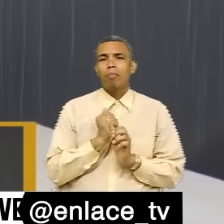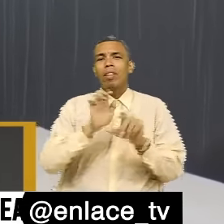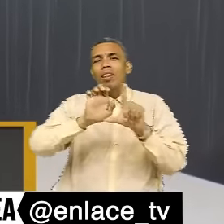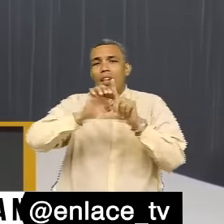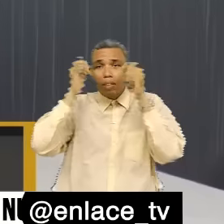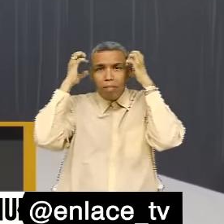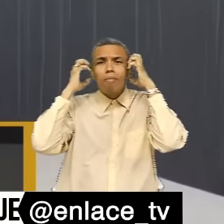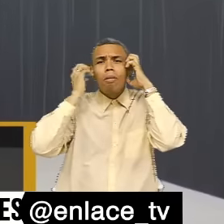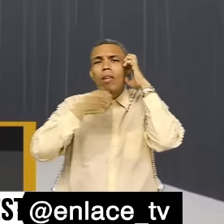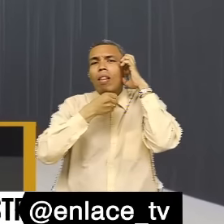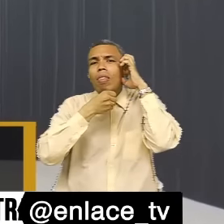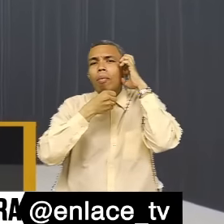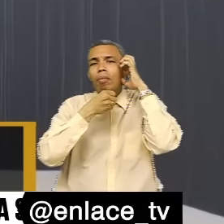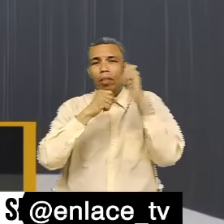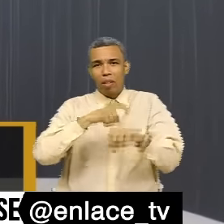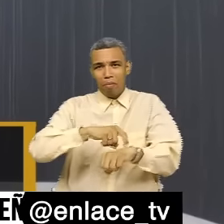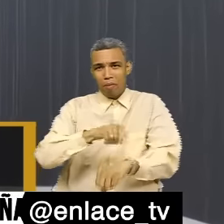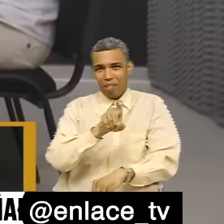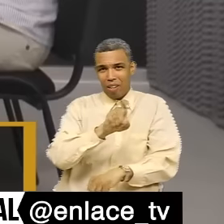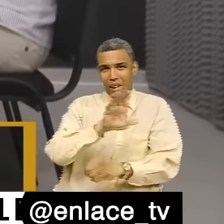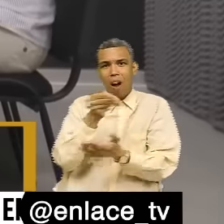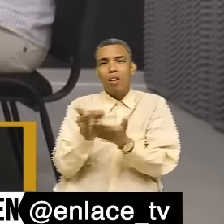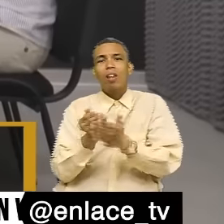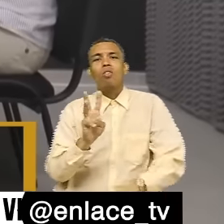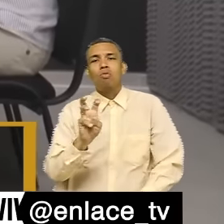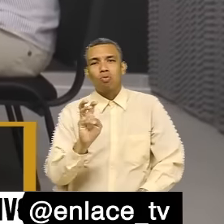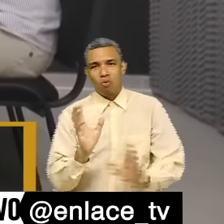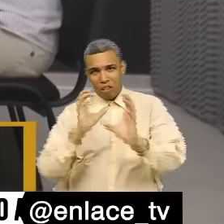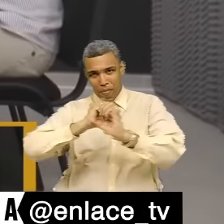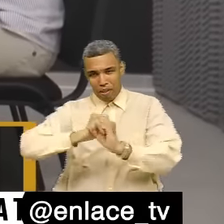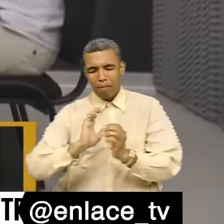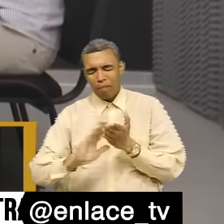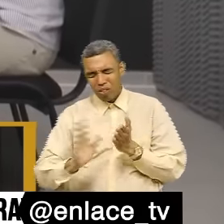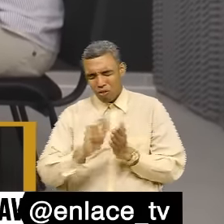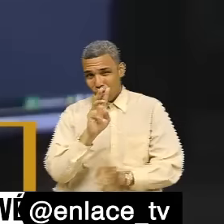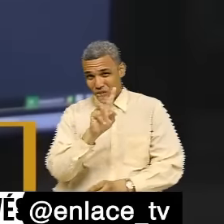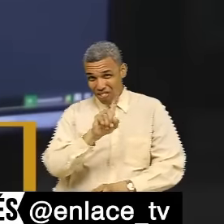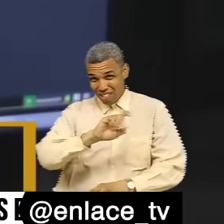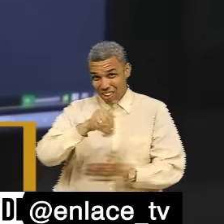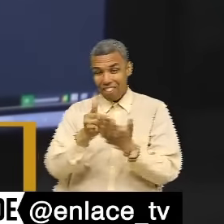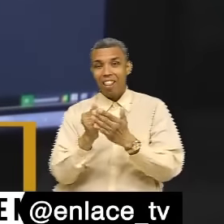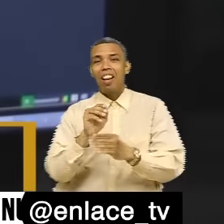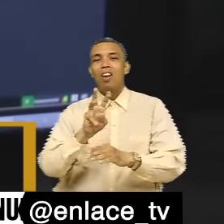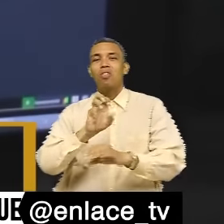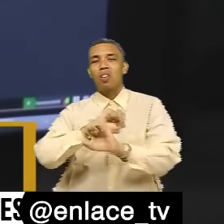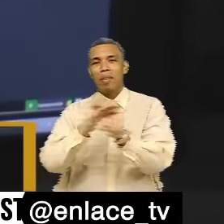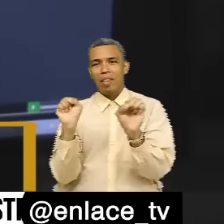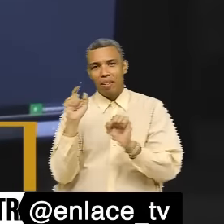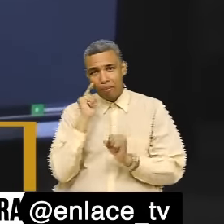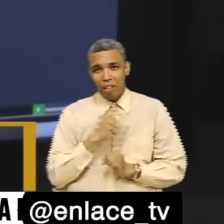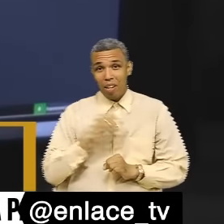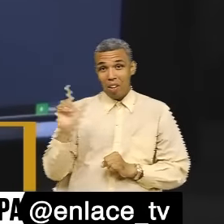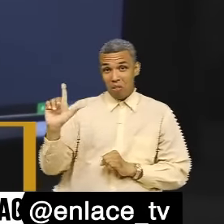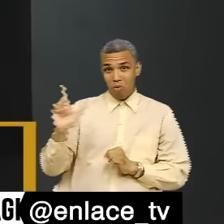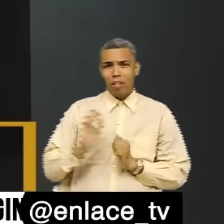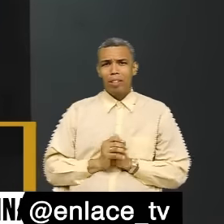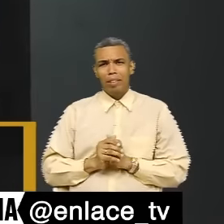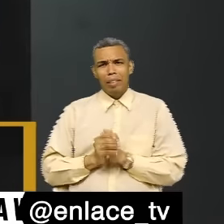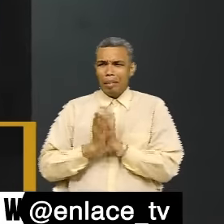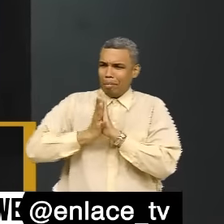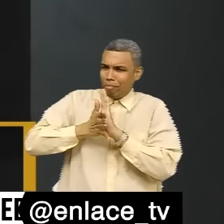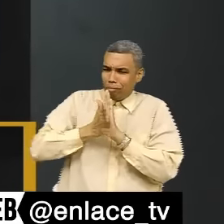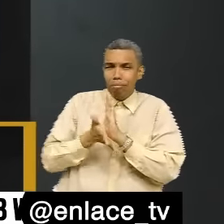Vamos en esa franja, 6 a 8 de la mañana. Este lunes la audiencia tendrá 2 horas de completa información y análisis de los hechos más destacados en